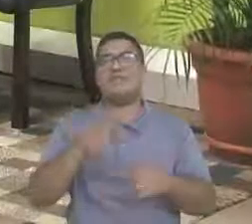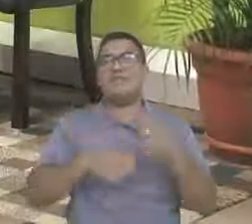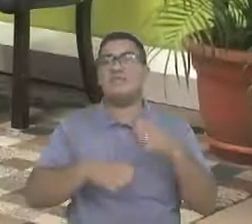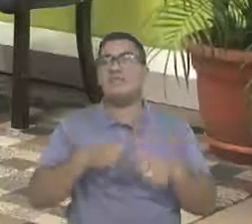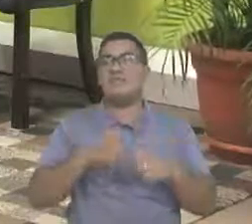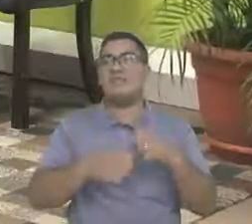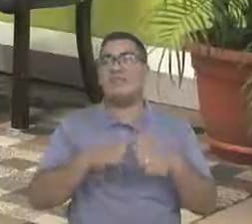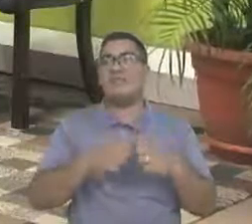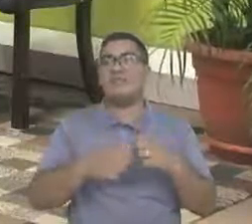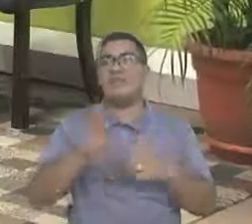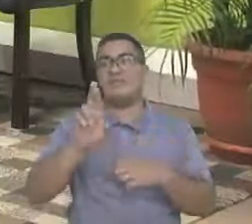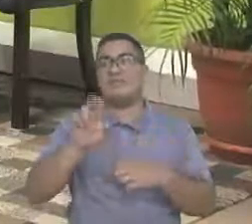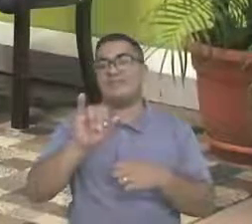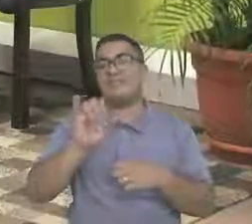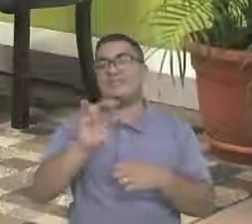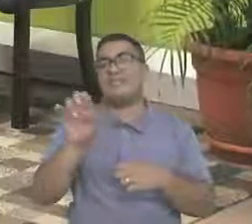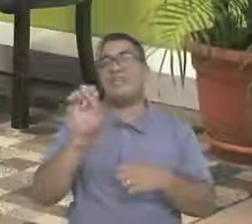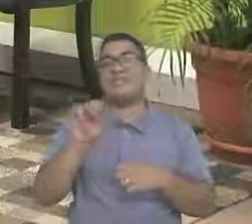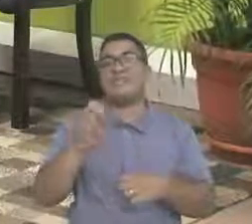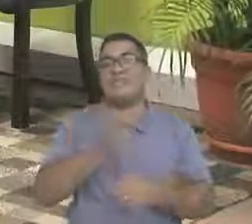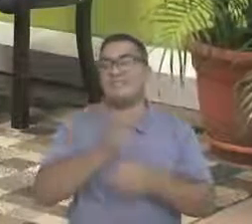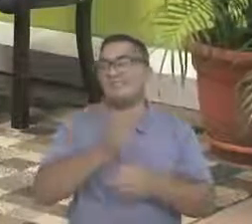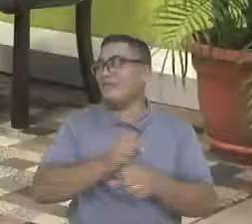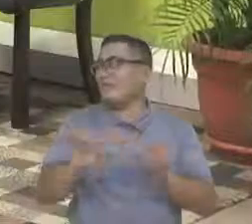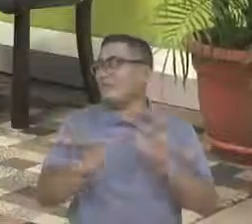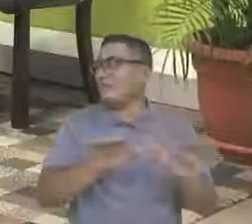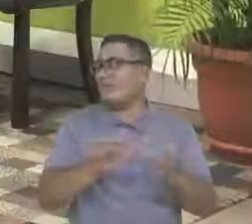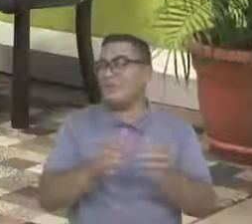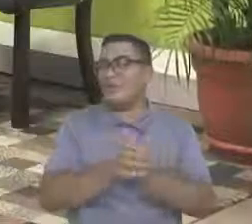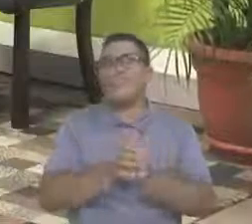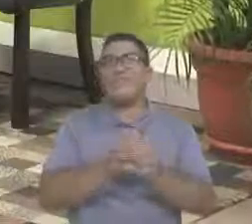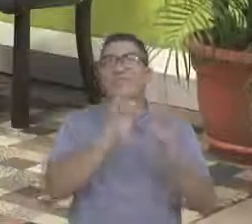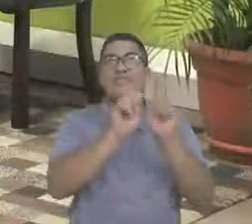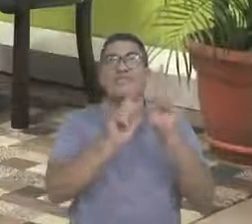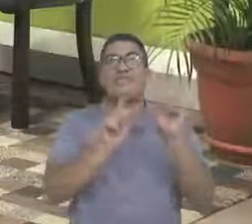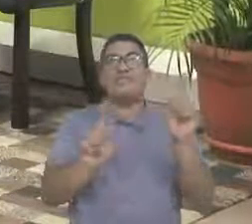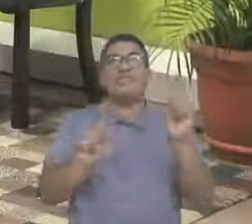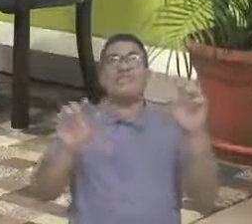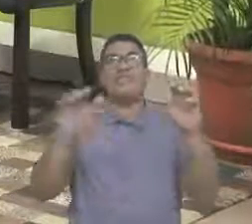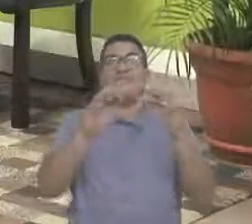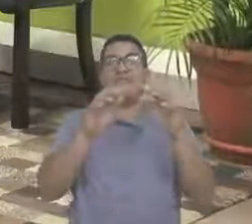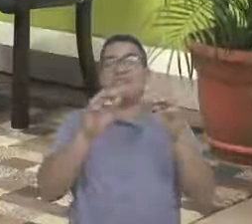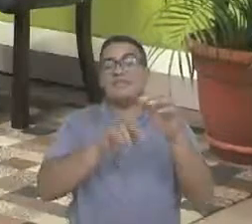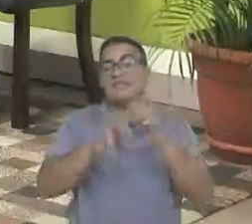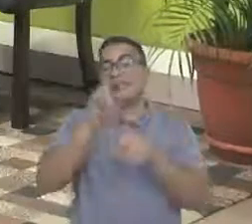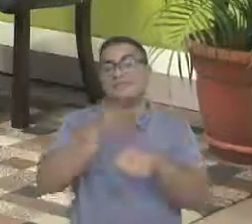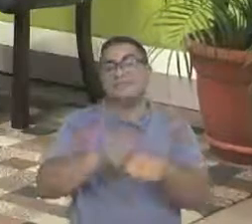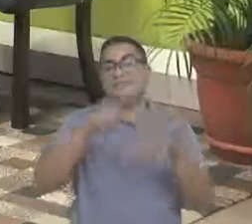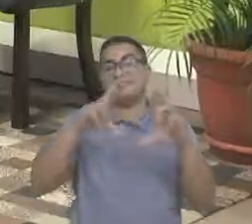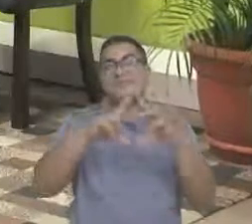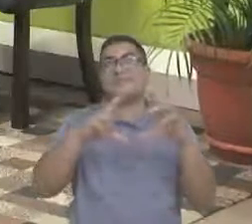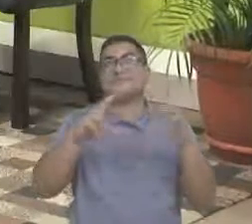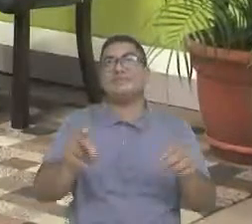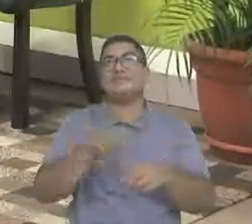puede hacer su función. Las estadísticas a nivel nacional, obviamente,